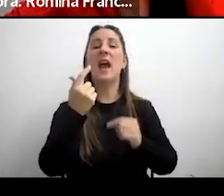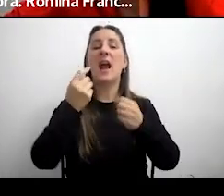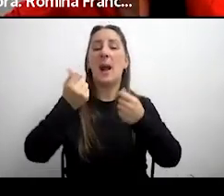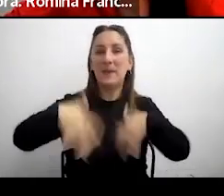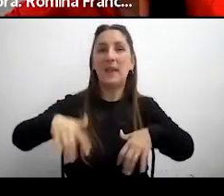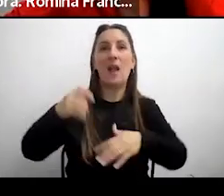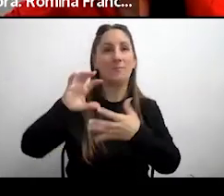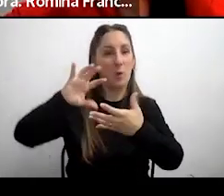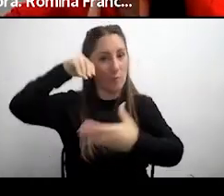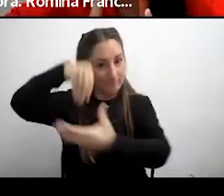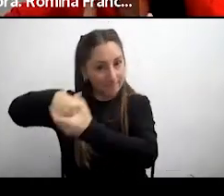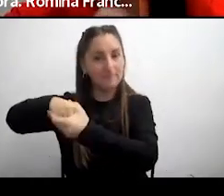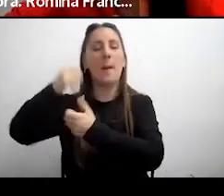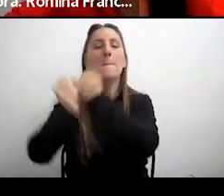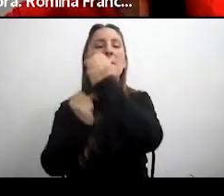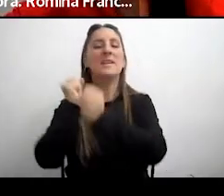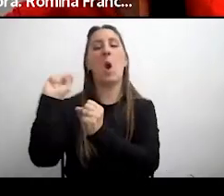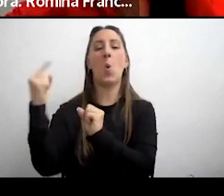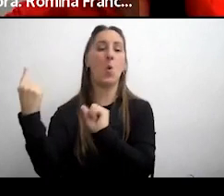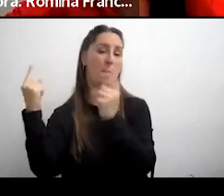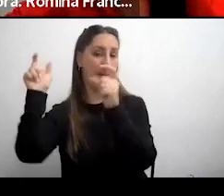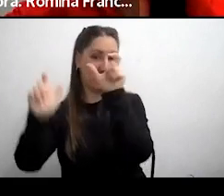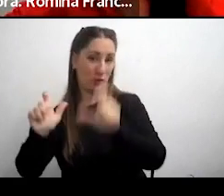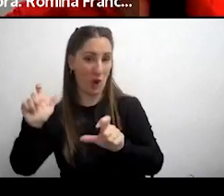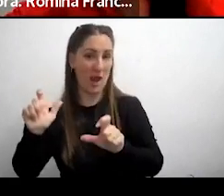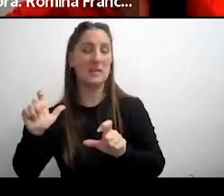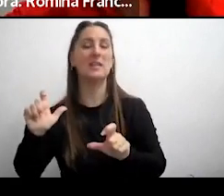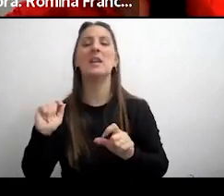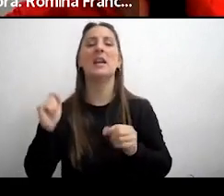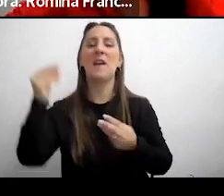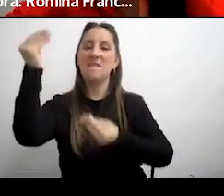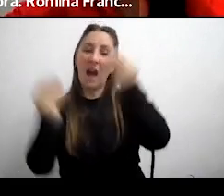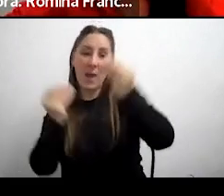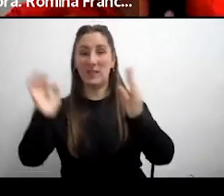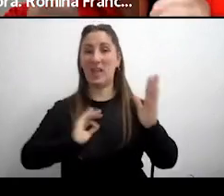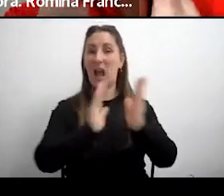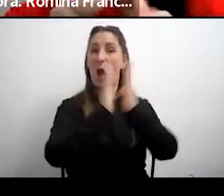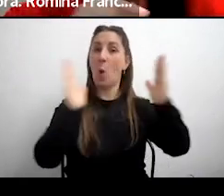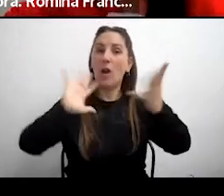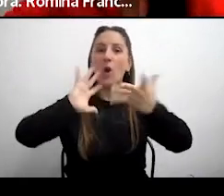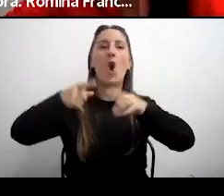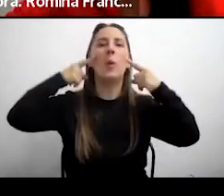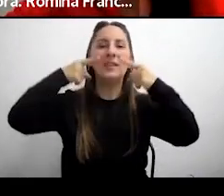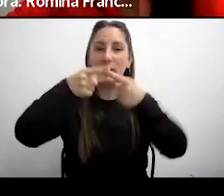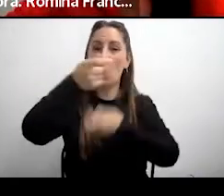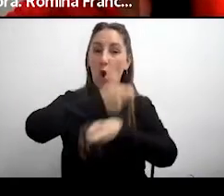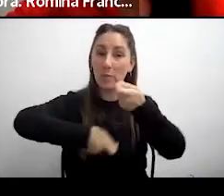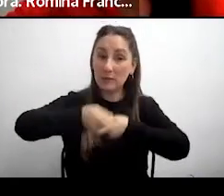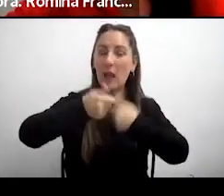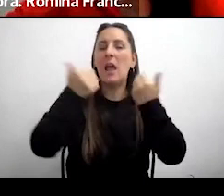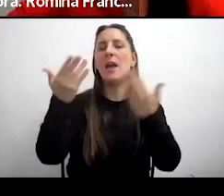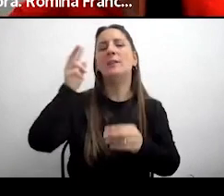aquellas empresas unipersonales que no confeccionen balance anual en forma comercial se evaluarán conforme a